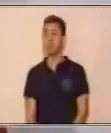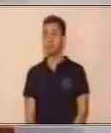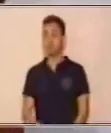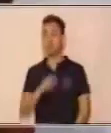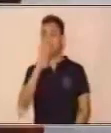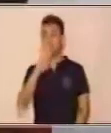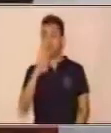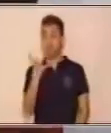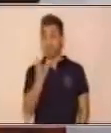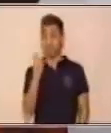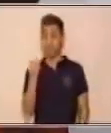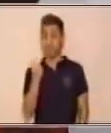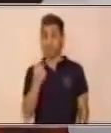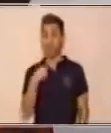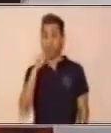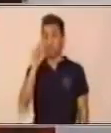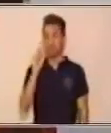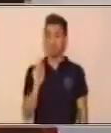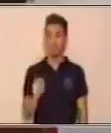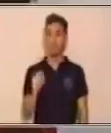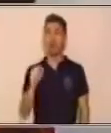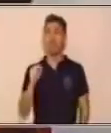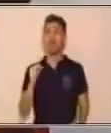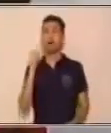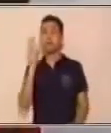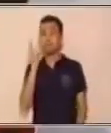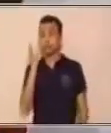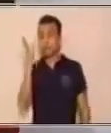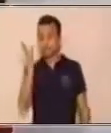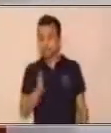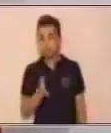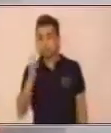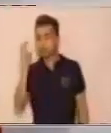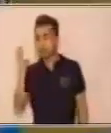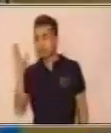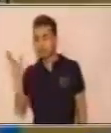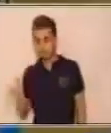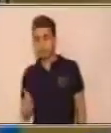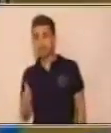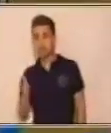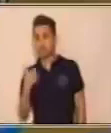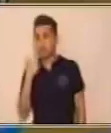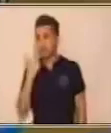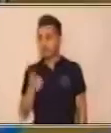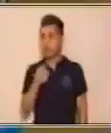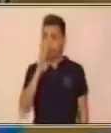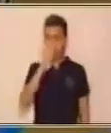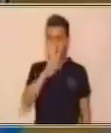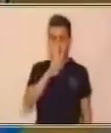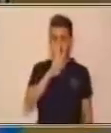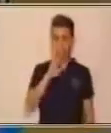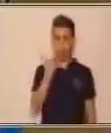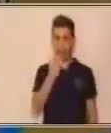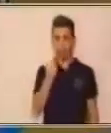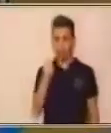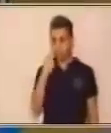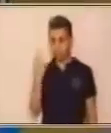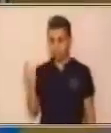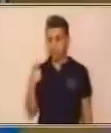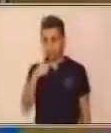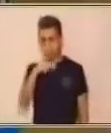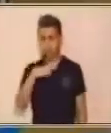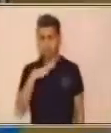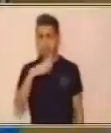los voy a dividir en tercios y esto será 4 enteros ¿Tienes 4 hojitas en